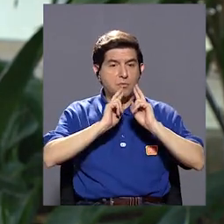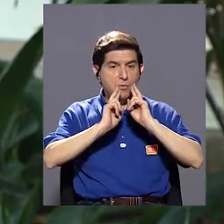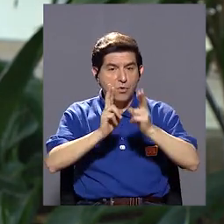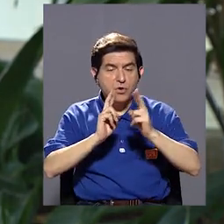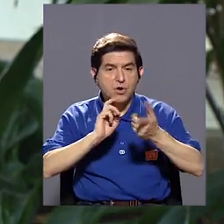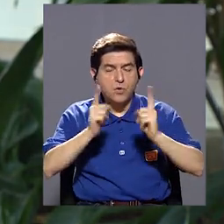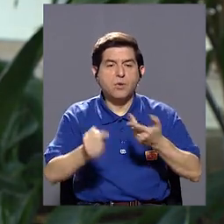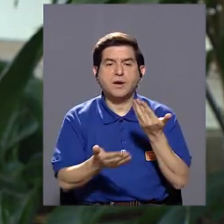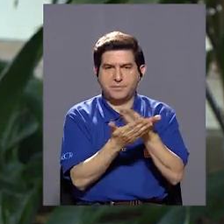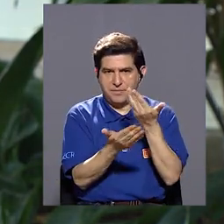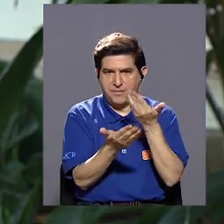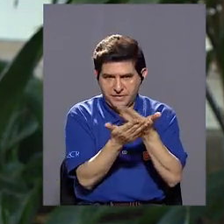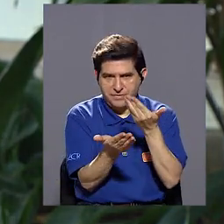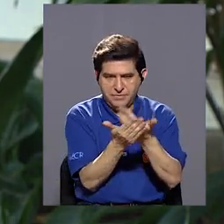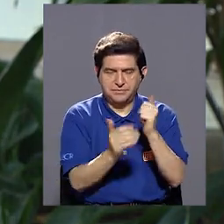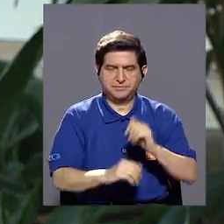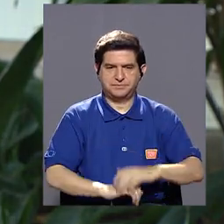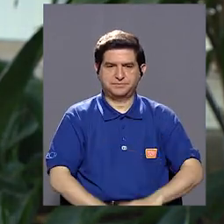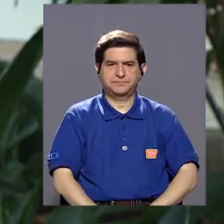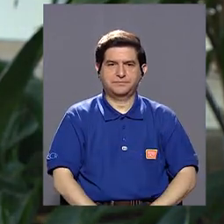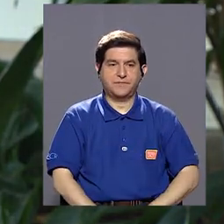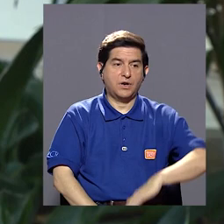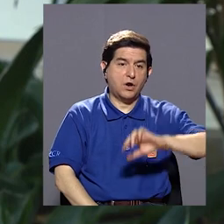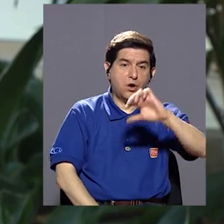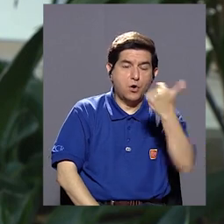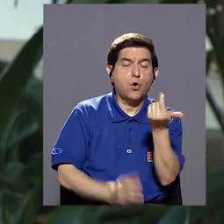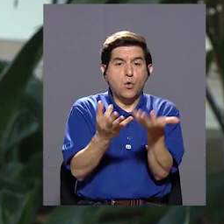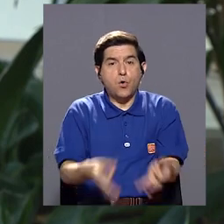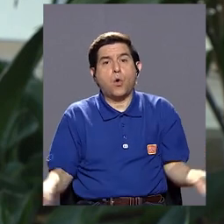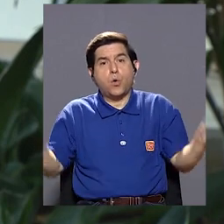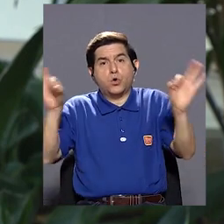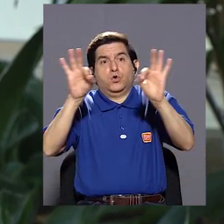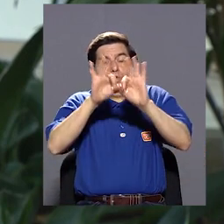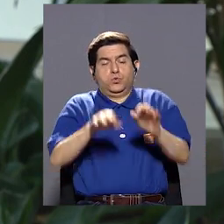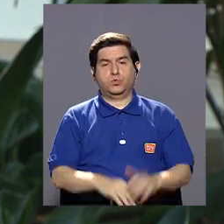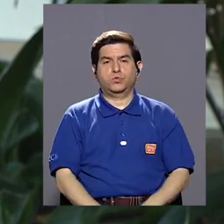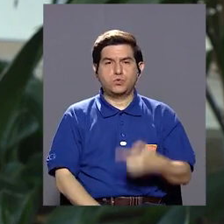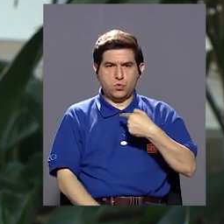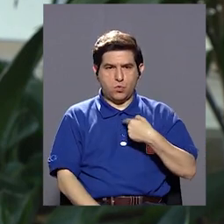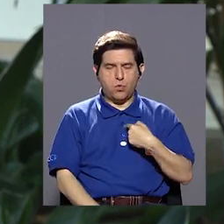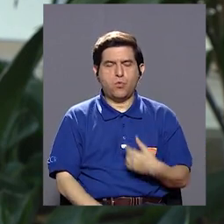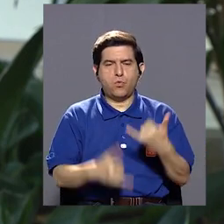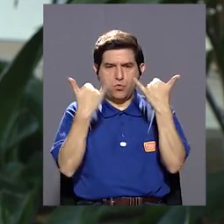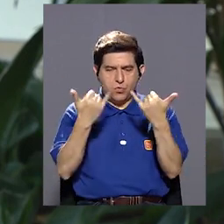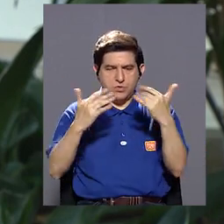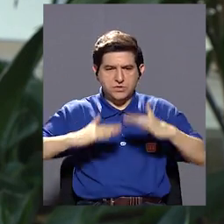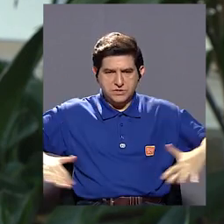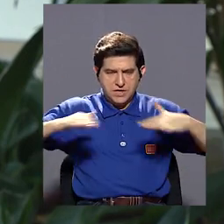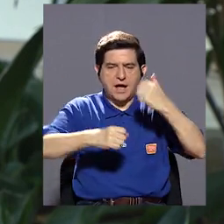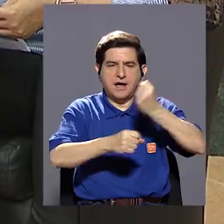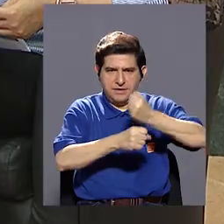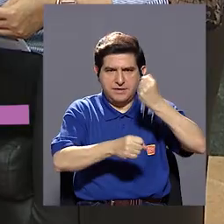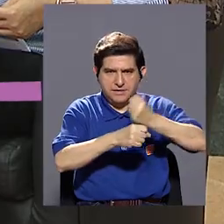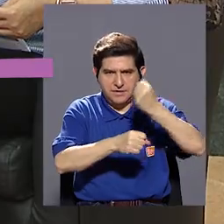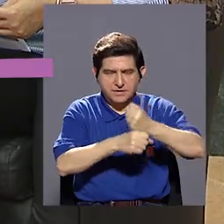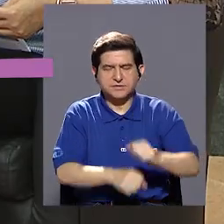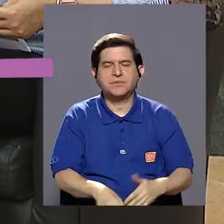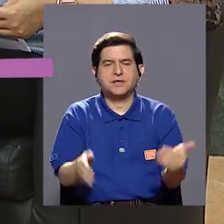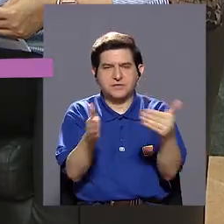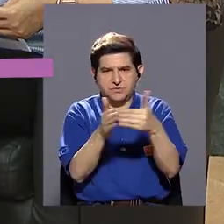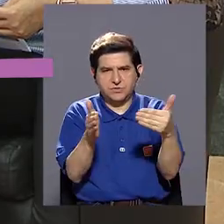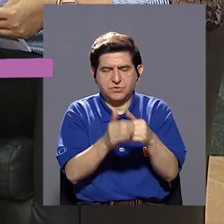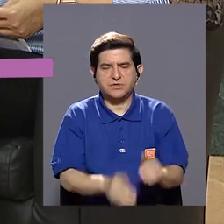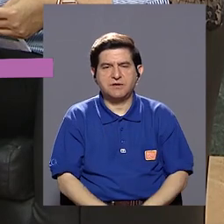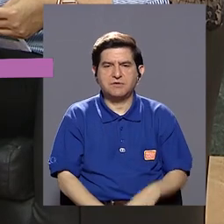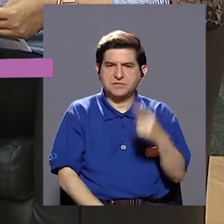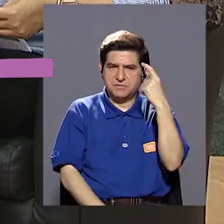resultados y dónde pueden verificar esos resultados. Lo otro que también es importante, que cuando uno regresa ya al espacio de trabajo, ¿verdad? Digamos que